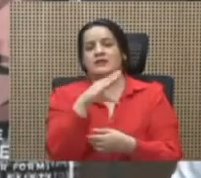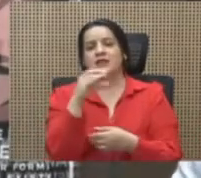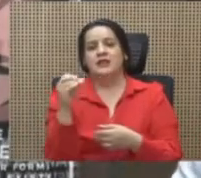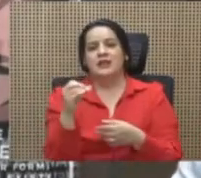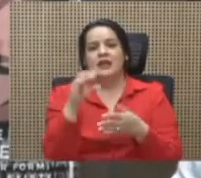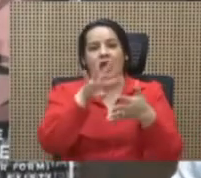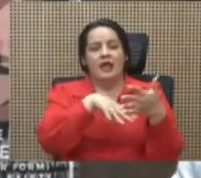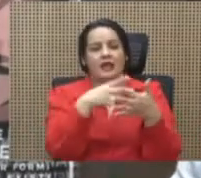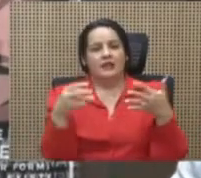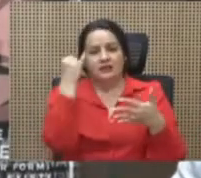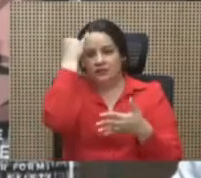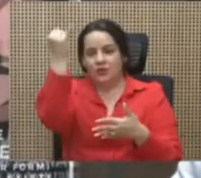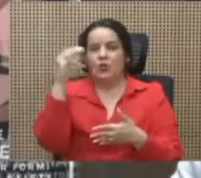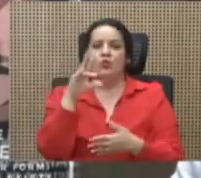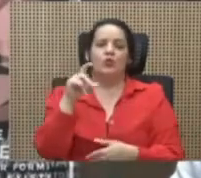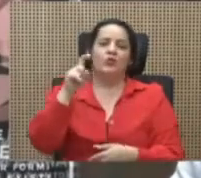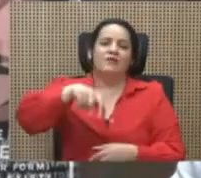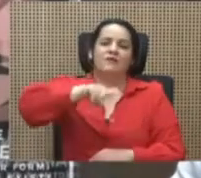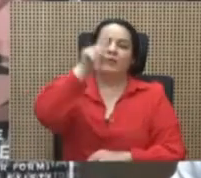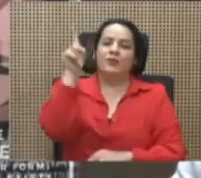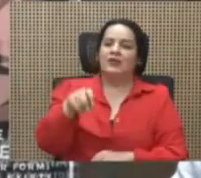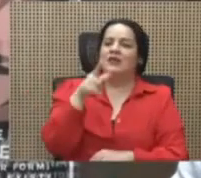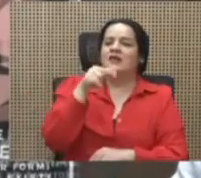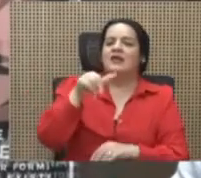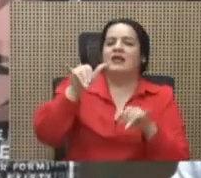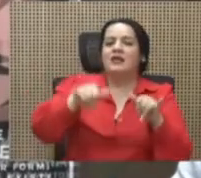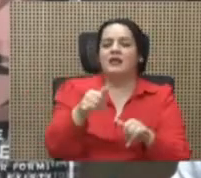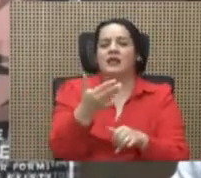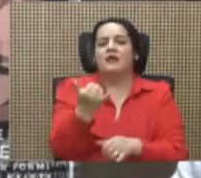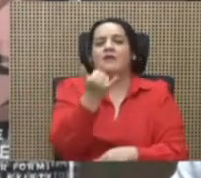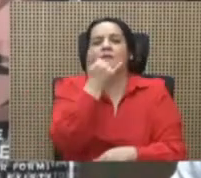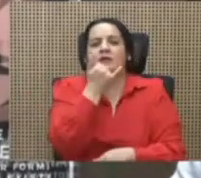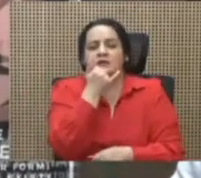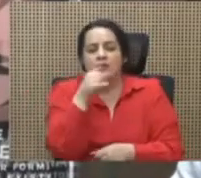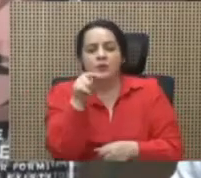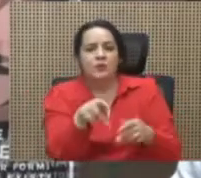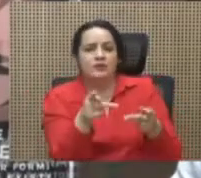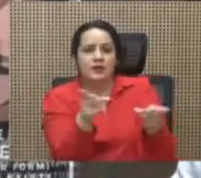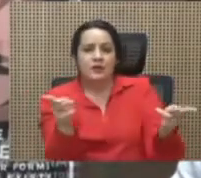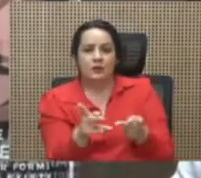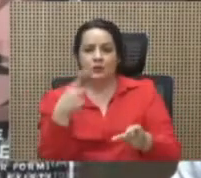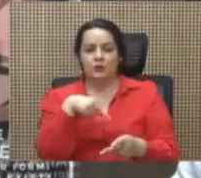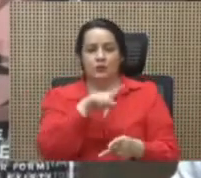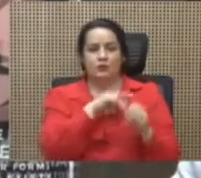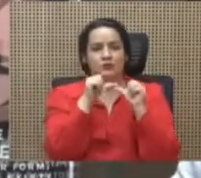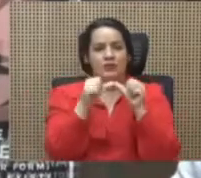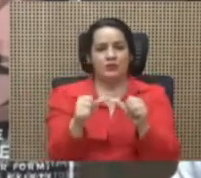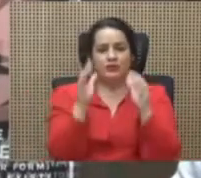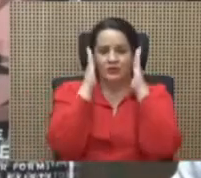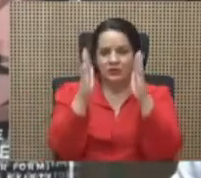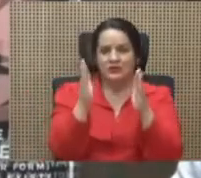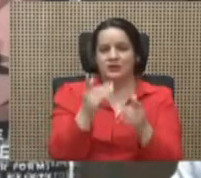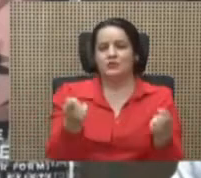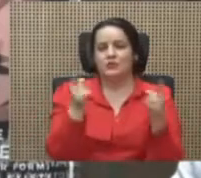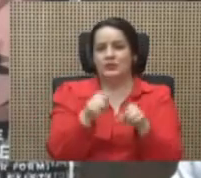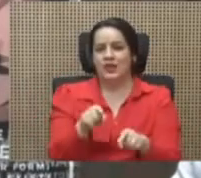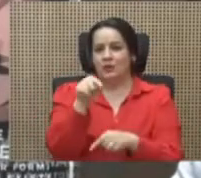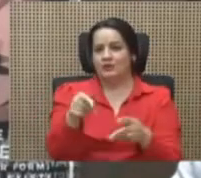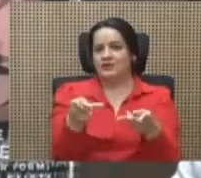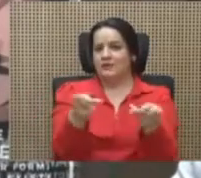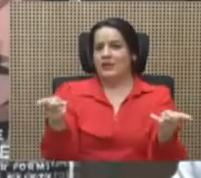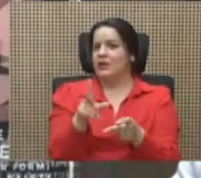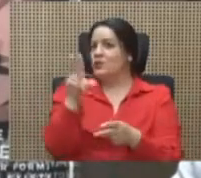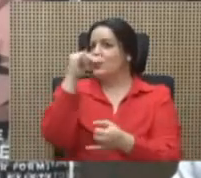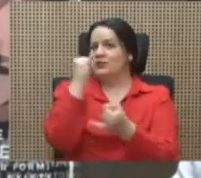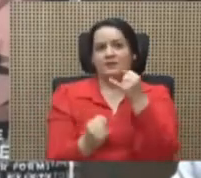preguntar qué de quién quede Qué pasará con esas plazas y Seguiremos atentos a lo que suceda con esas plazas no se acaba acá